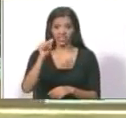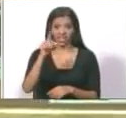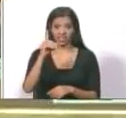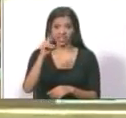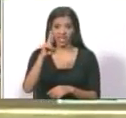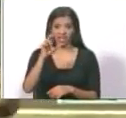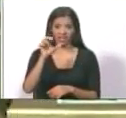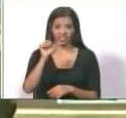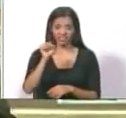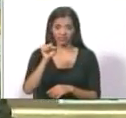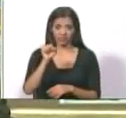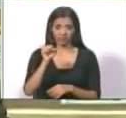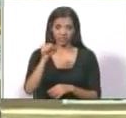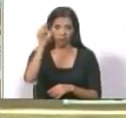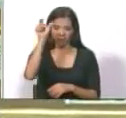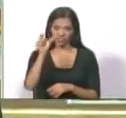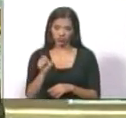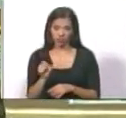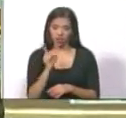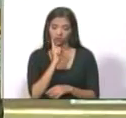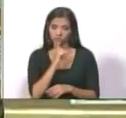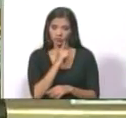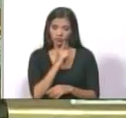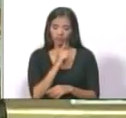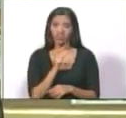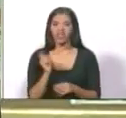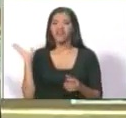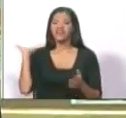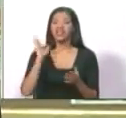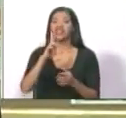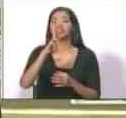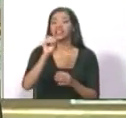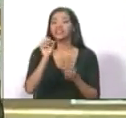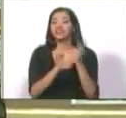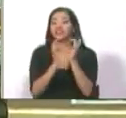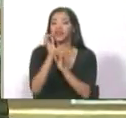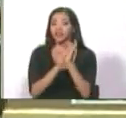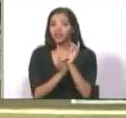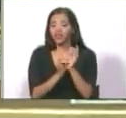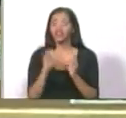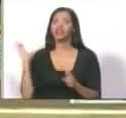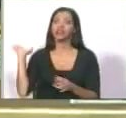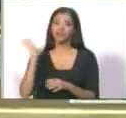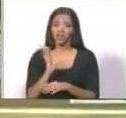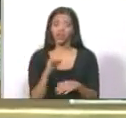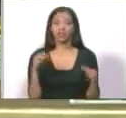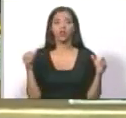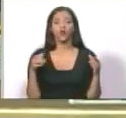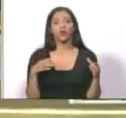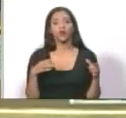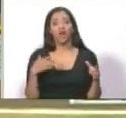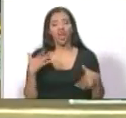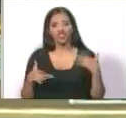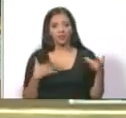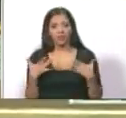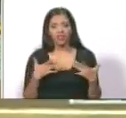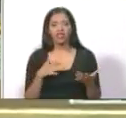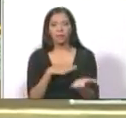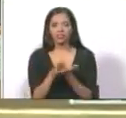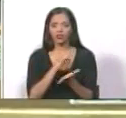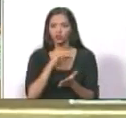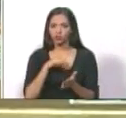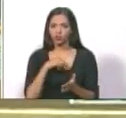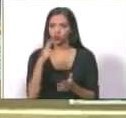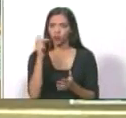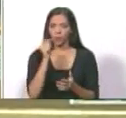inclusive desde el 30 de abril y viene del un evento que ocurrió, que nosotros detuvimos hace como 2 meses